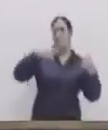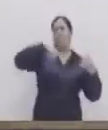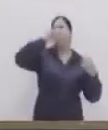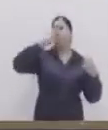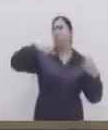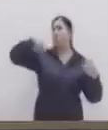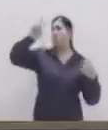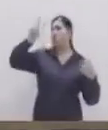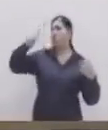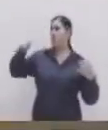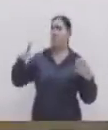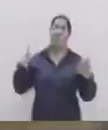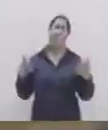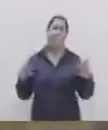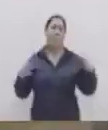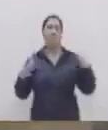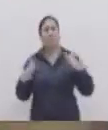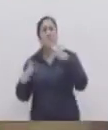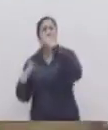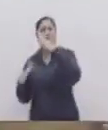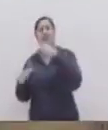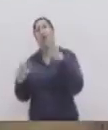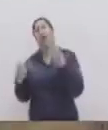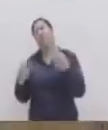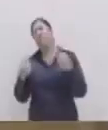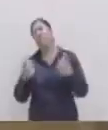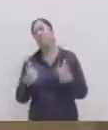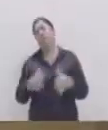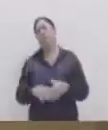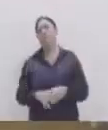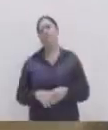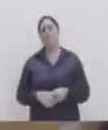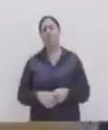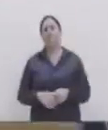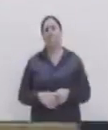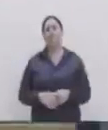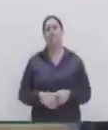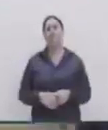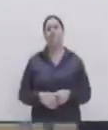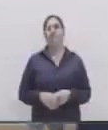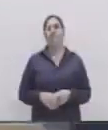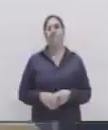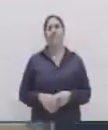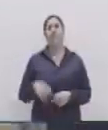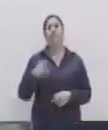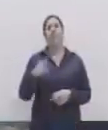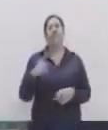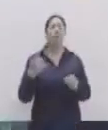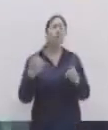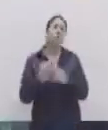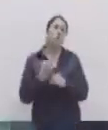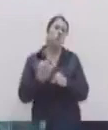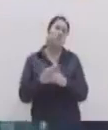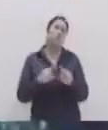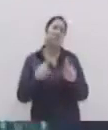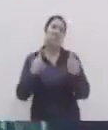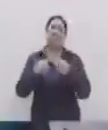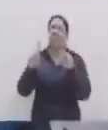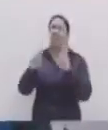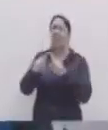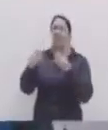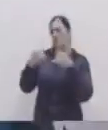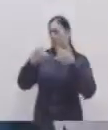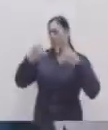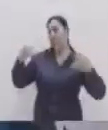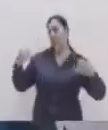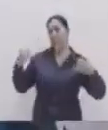línea curviada e inclinada. Muy bien, y en este que utilizamos diferentes de líneas,